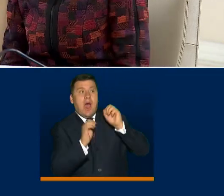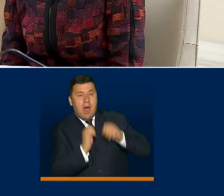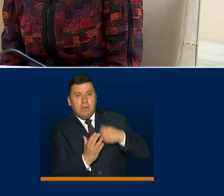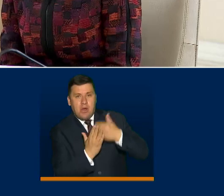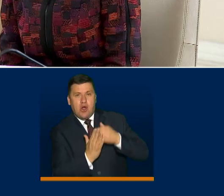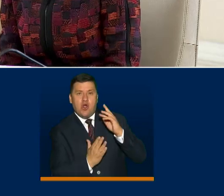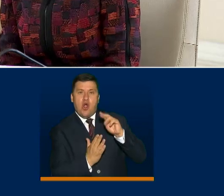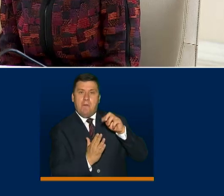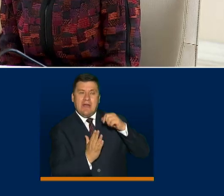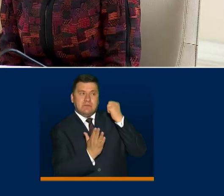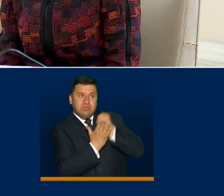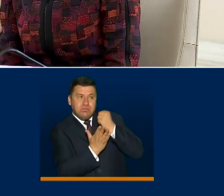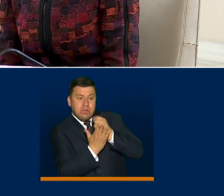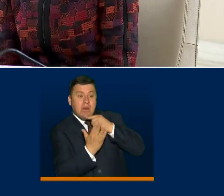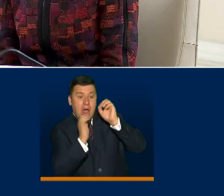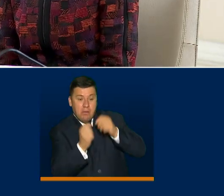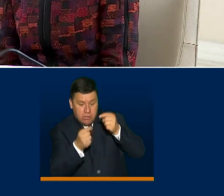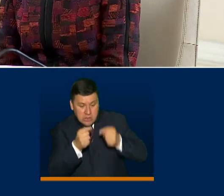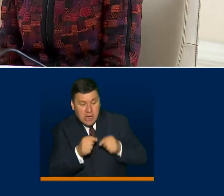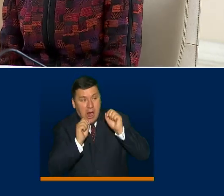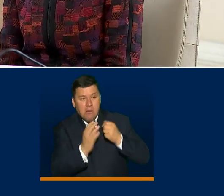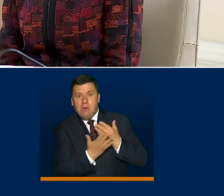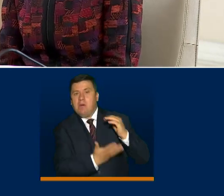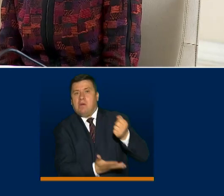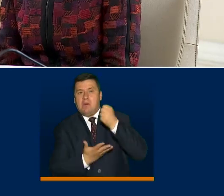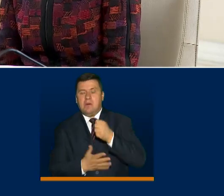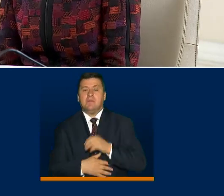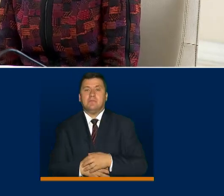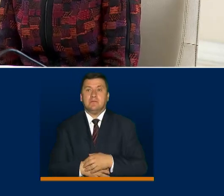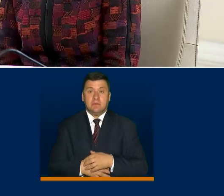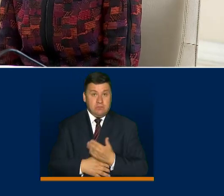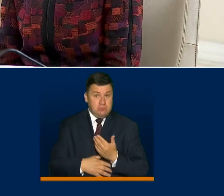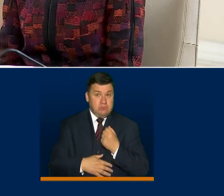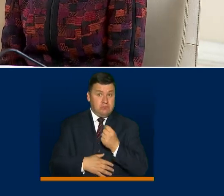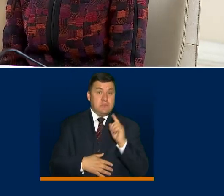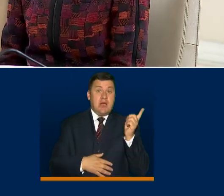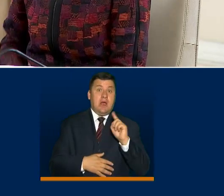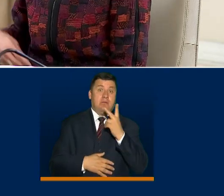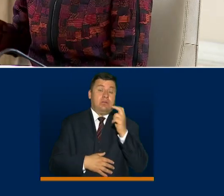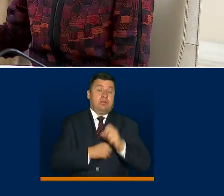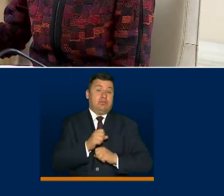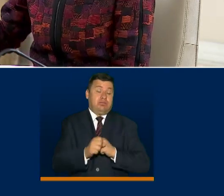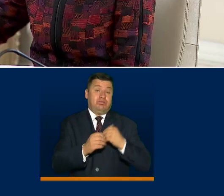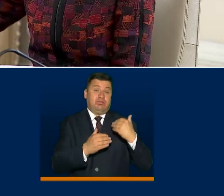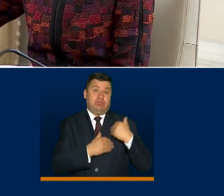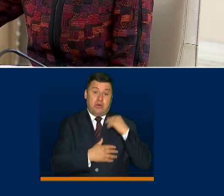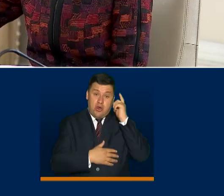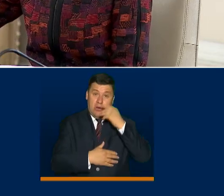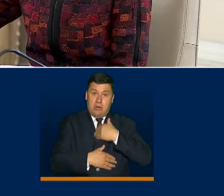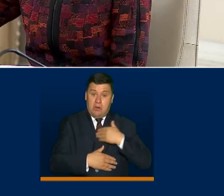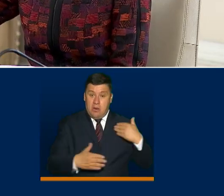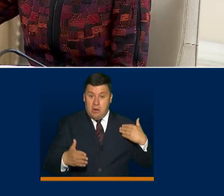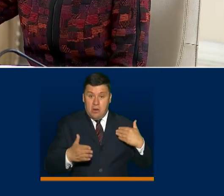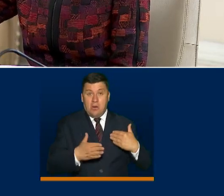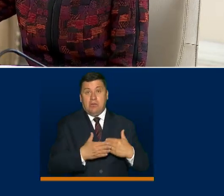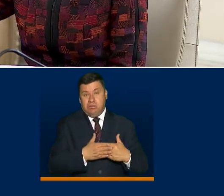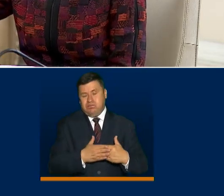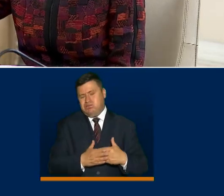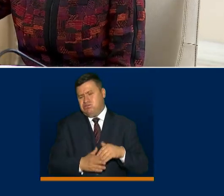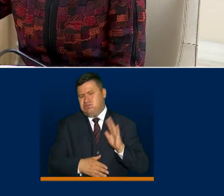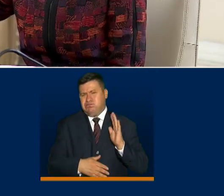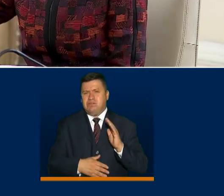iniciativas. Y yo quiero también dar ese mensaje a los colombianos. En la celebración de nuestro bicentenario que corresponde a este gobierno, más allá